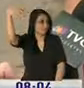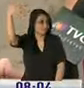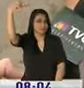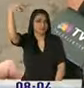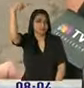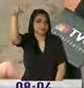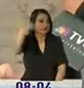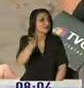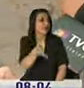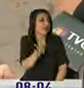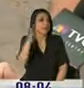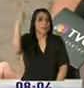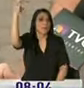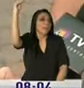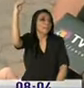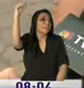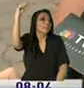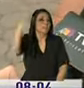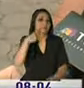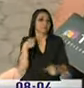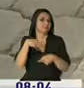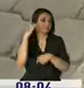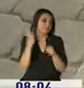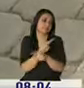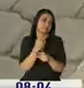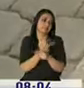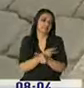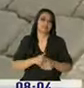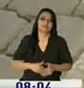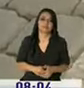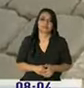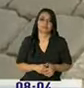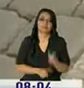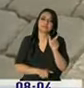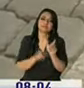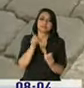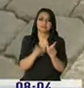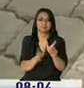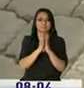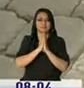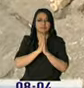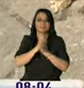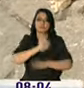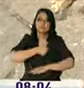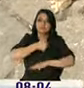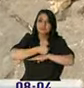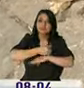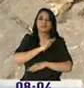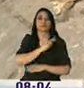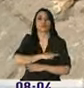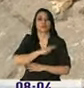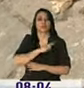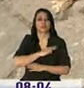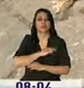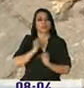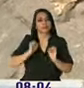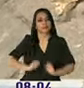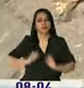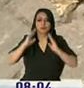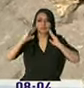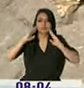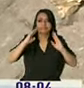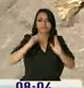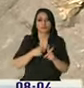alumbrado porque se quemó el foco, entonces es más peligroso. Los moradores esperan que las autoridades municipales atiendan este pedido de